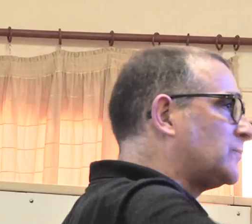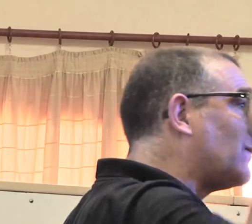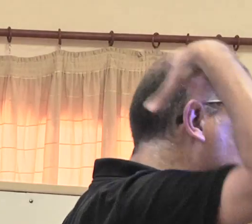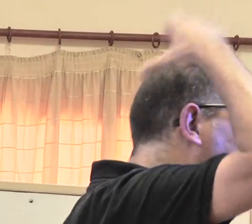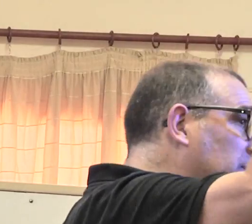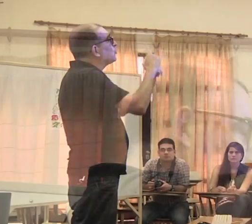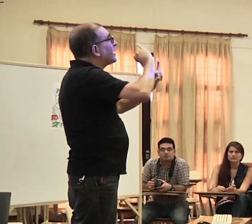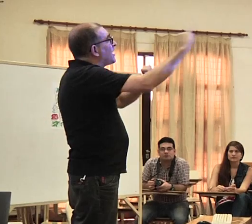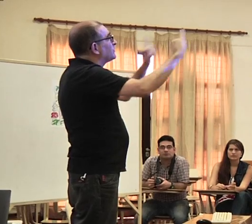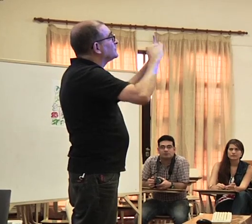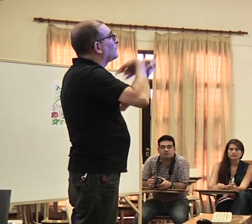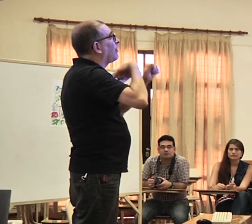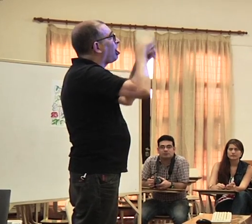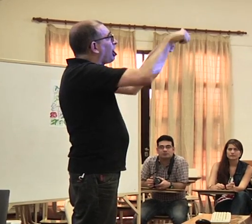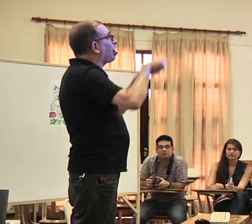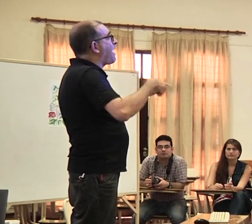Música